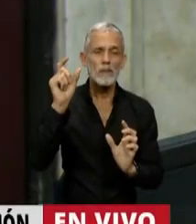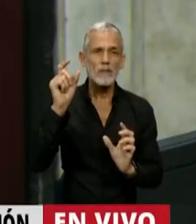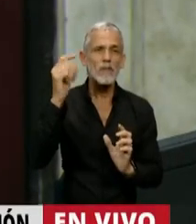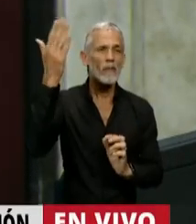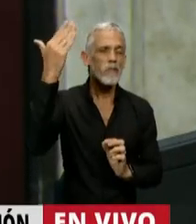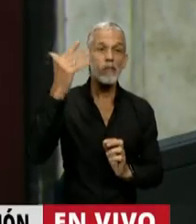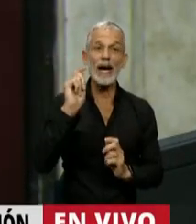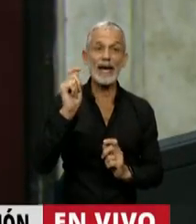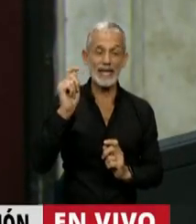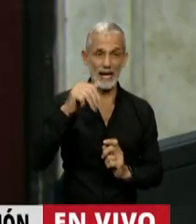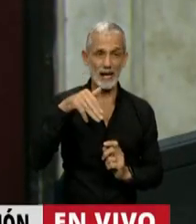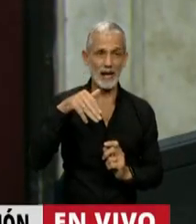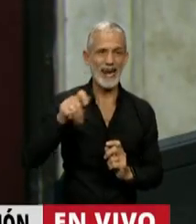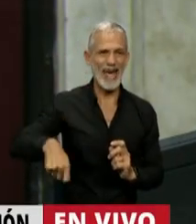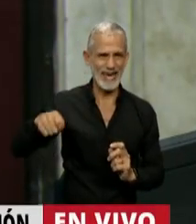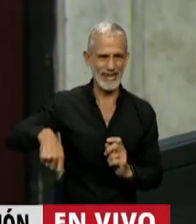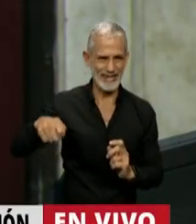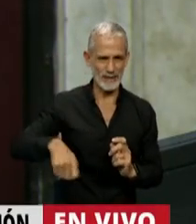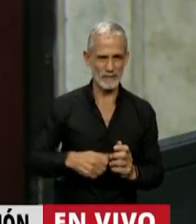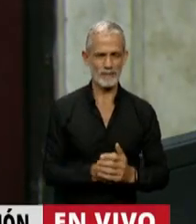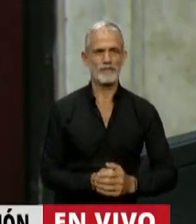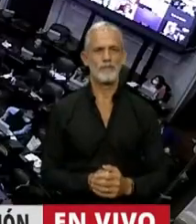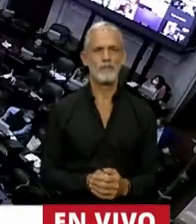En uso de la palabra, el diputado Mario Negri.